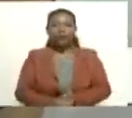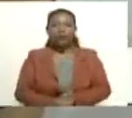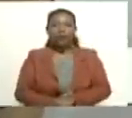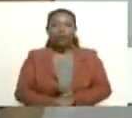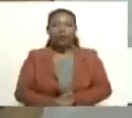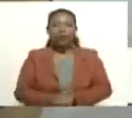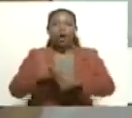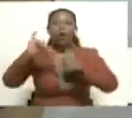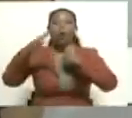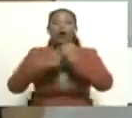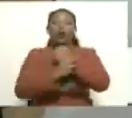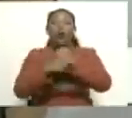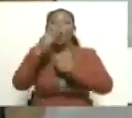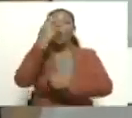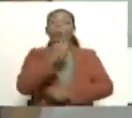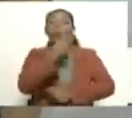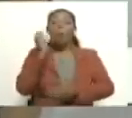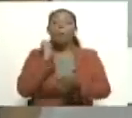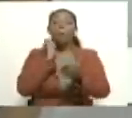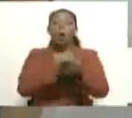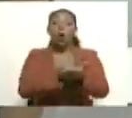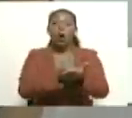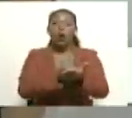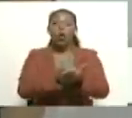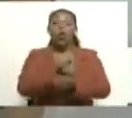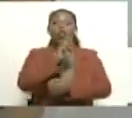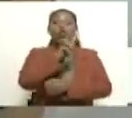Guaidó se compromete a pagar